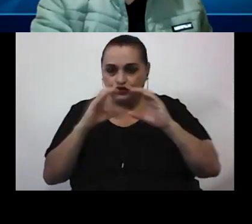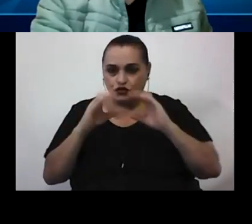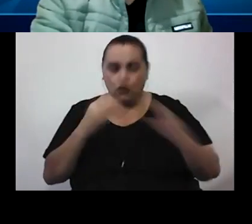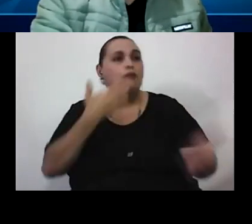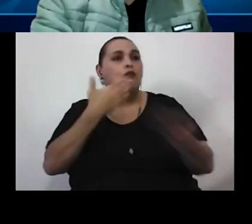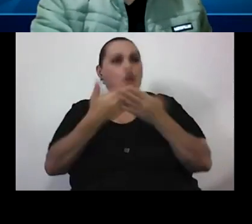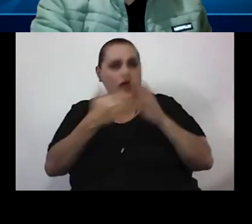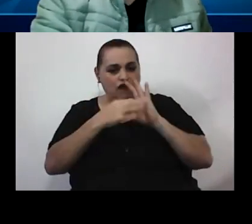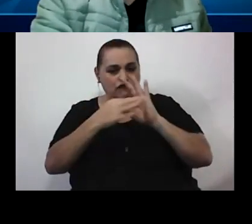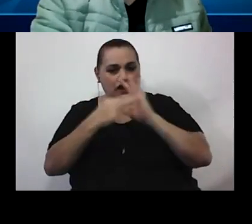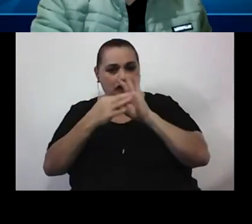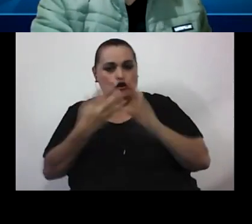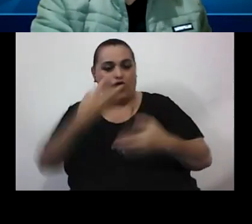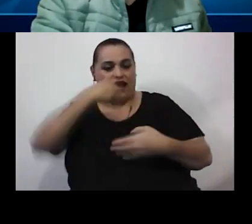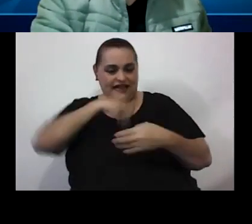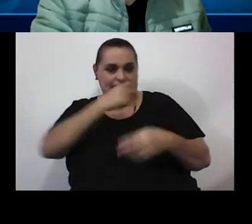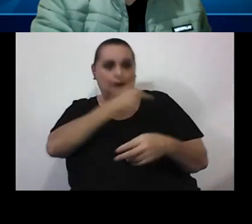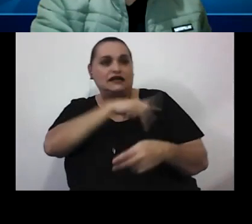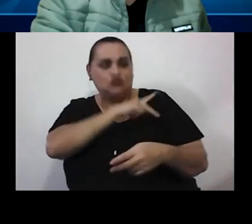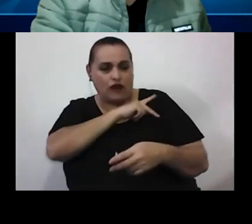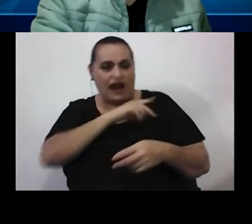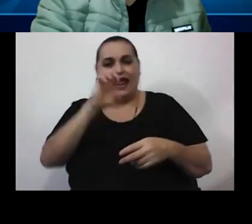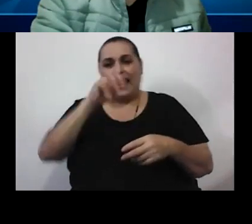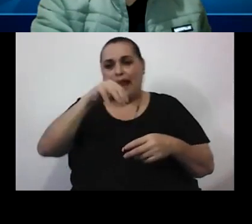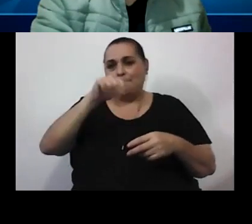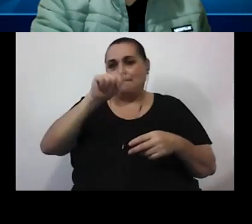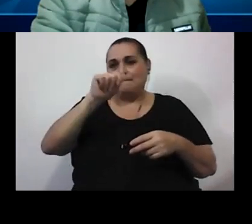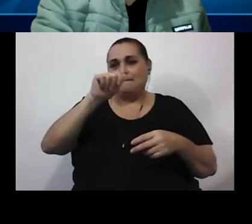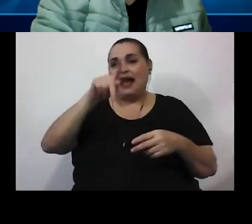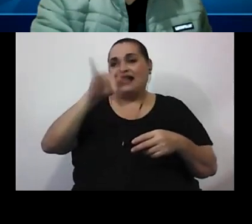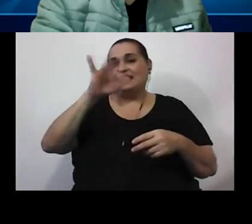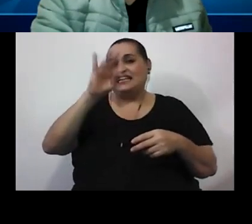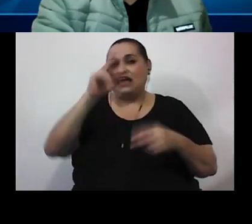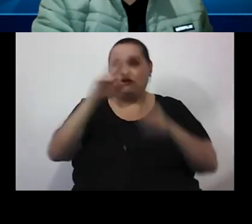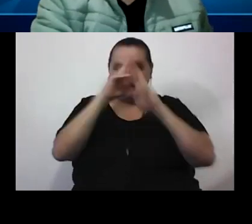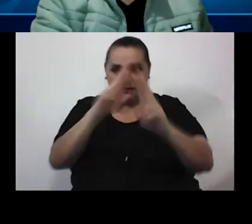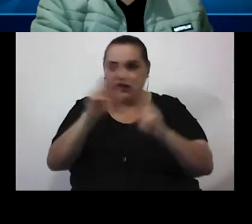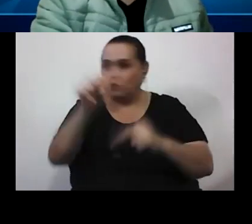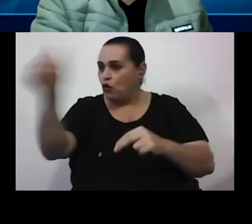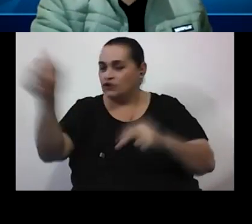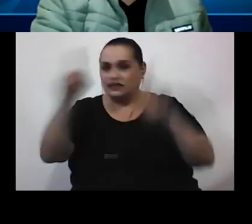relación interpersonal, empatía y respeto para otras personas, distinguir lo correcto de lo